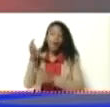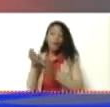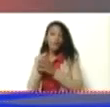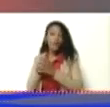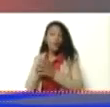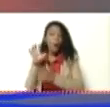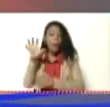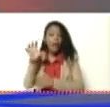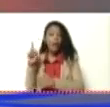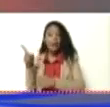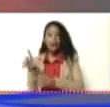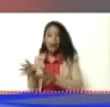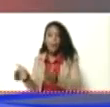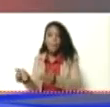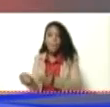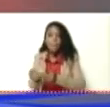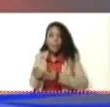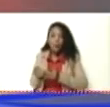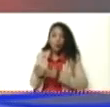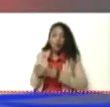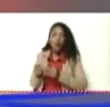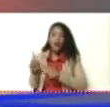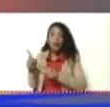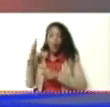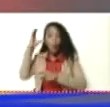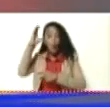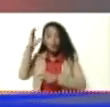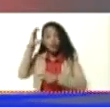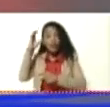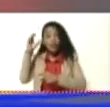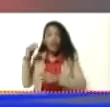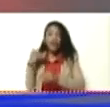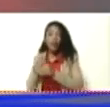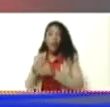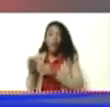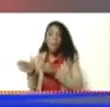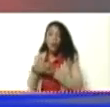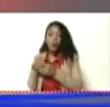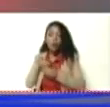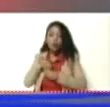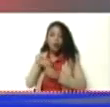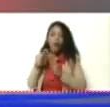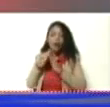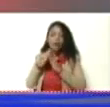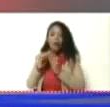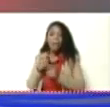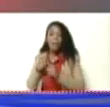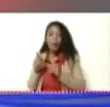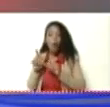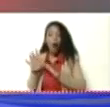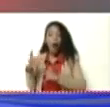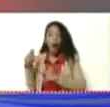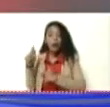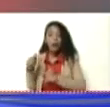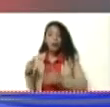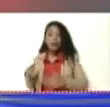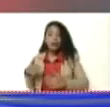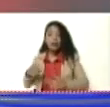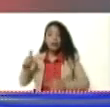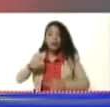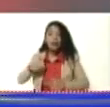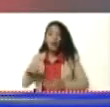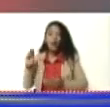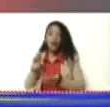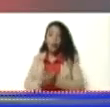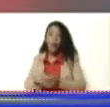país que se replegó, que con conciencia decidió replegarse y encuarentenarse, pero que está ansioso de